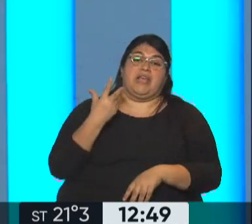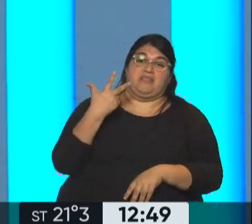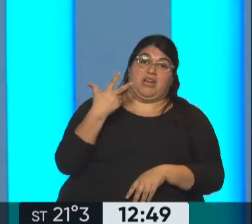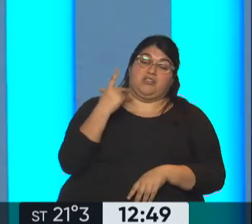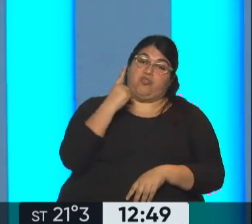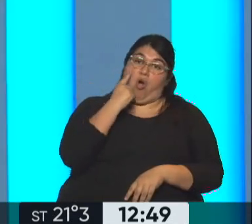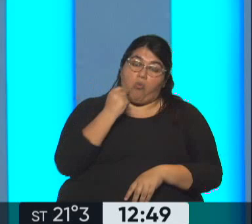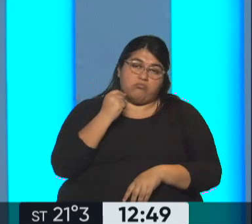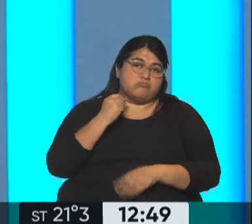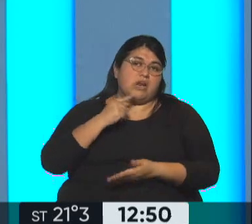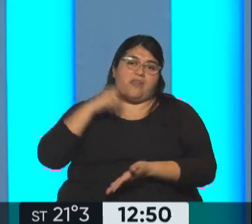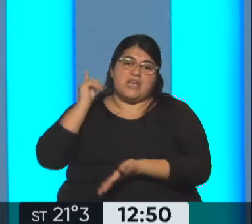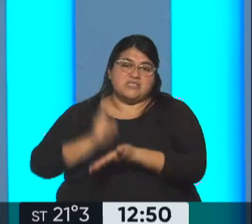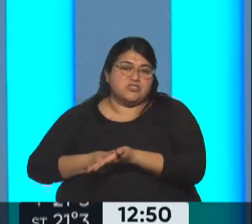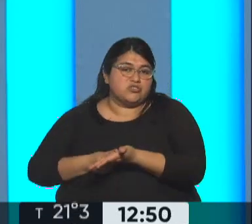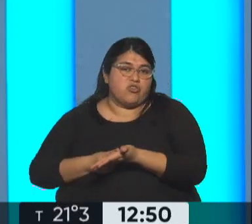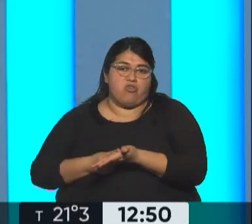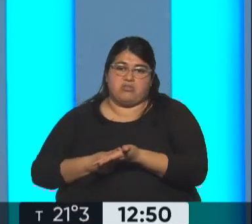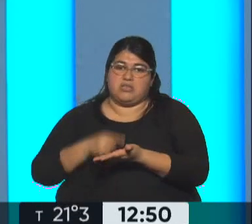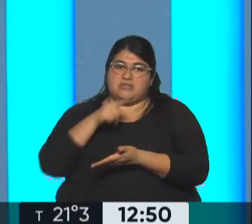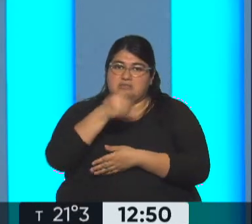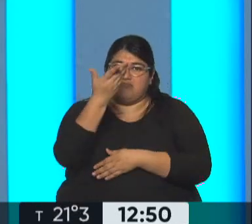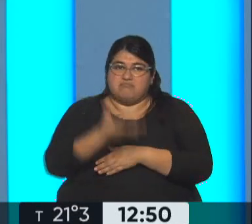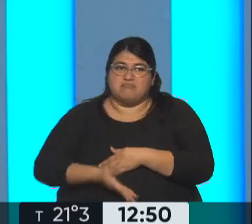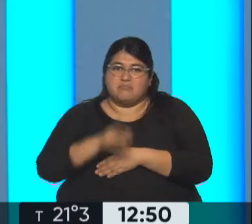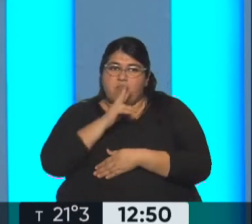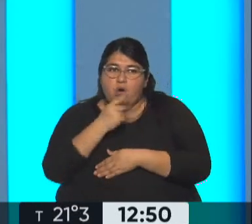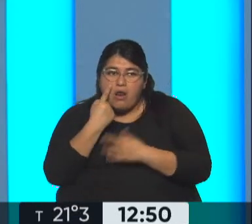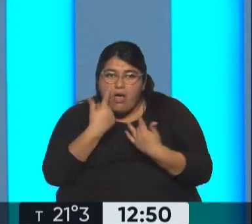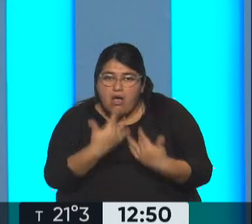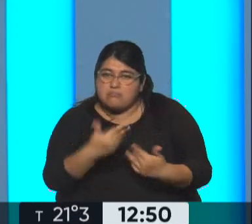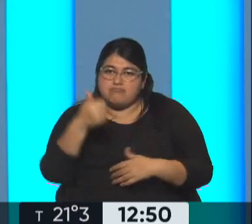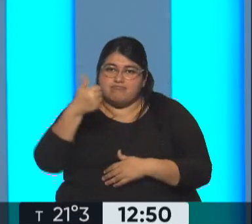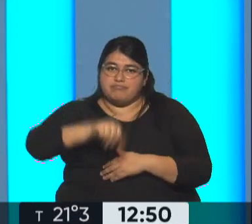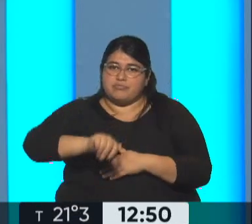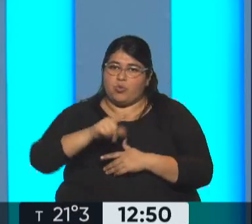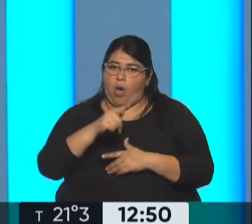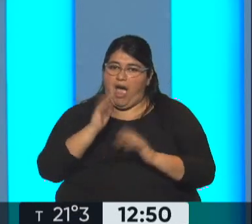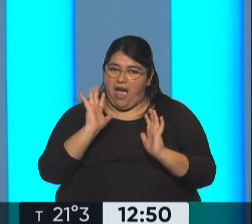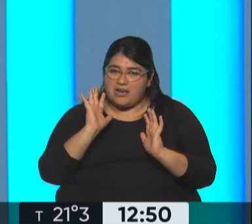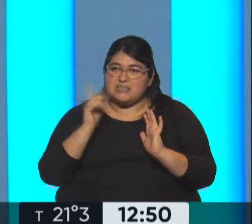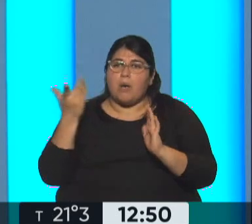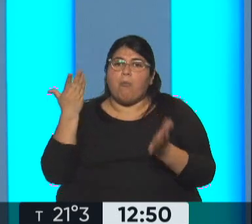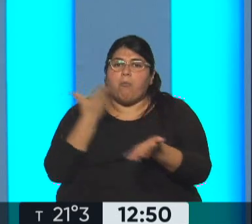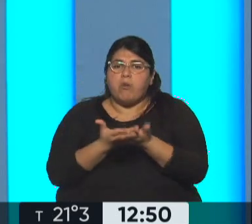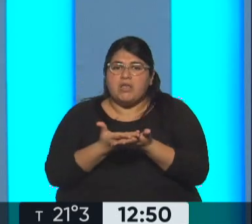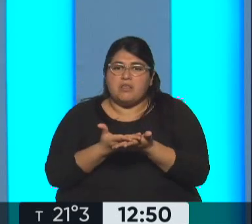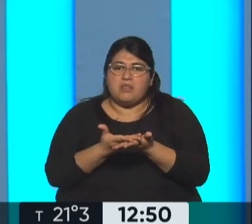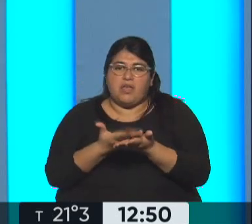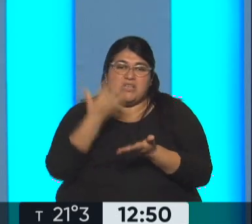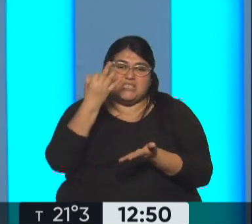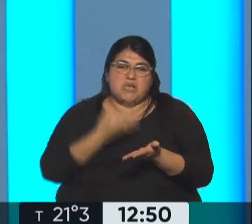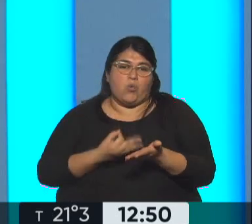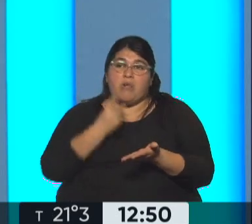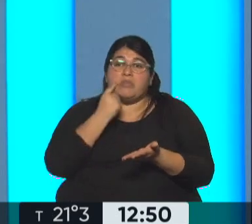a Gina con trayectorias de vida completamente distintas, por supuesto, a la de Gina, que le exigen algo que no le hubieran exigido seguramente a un